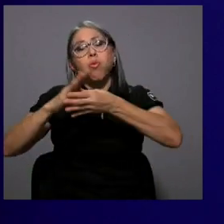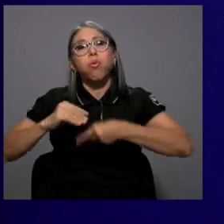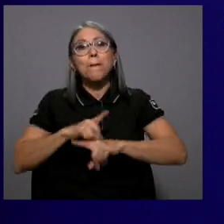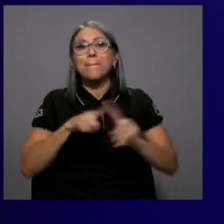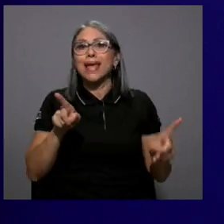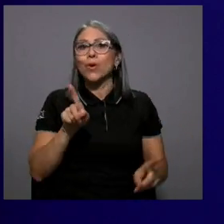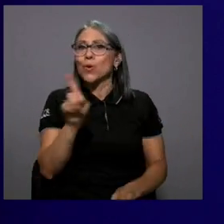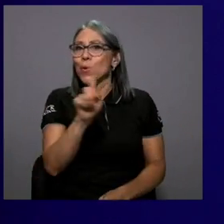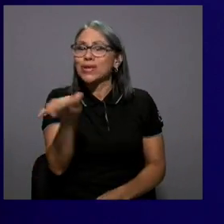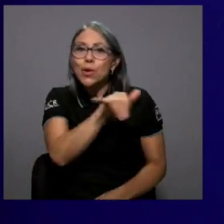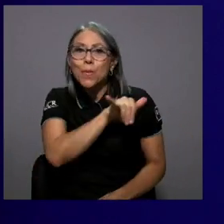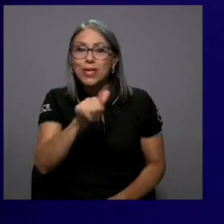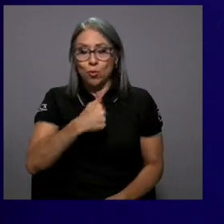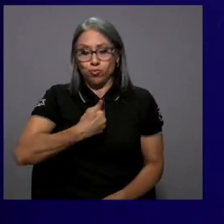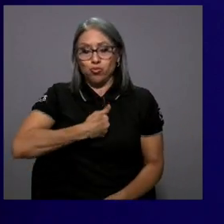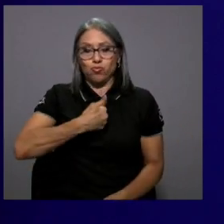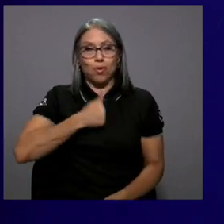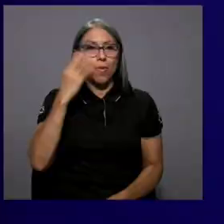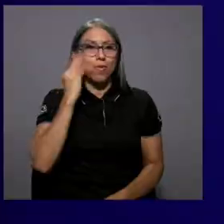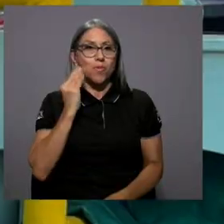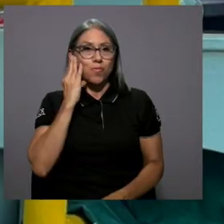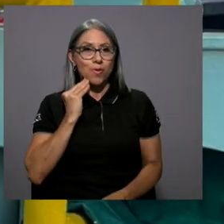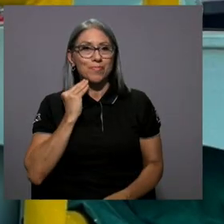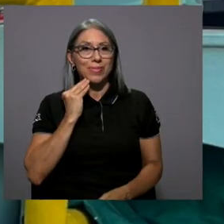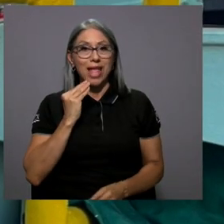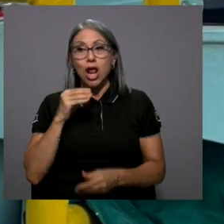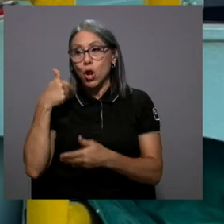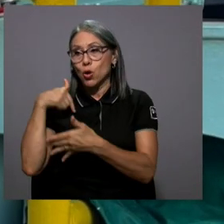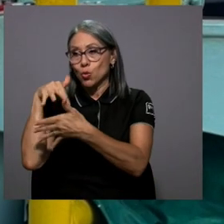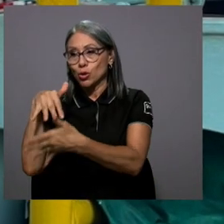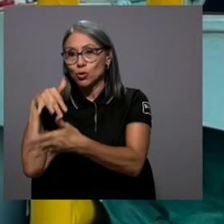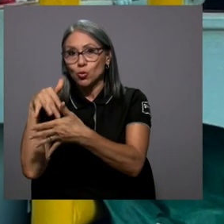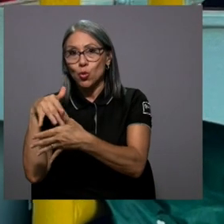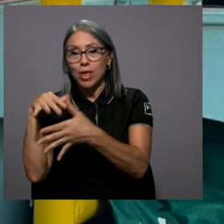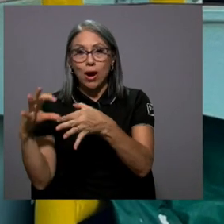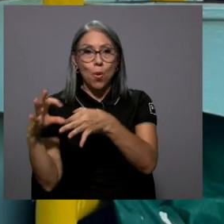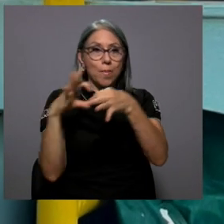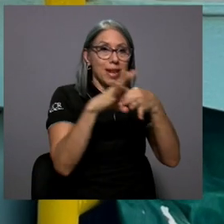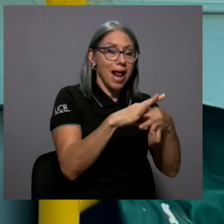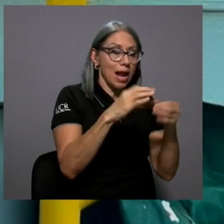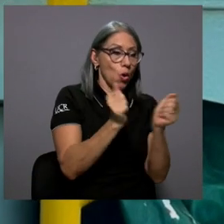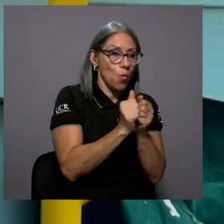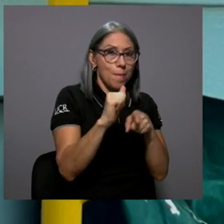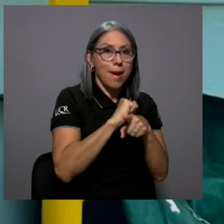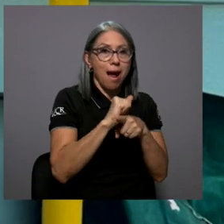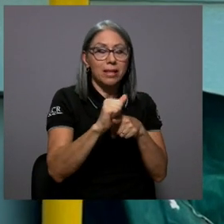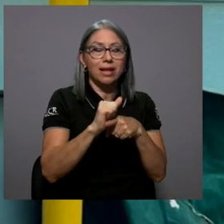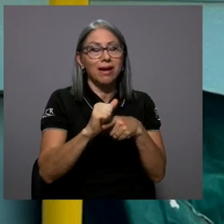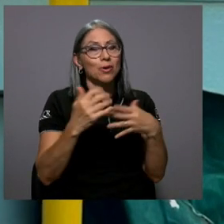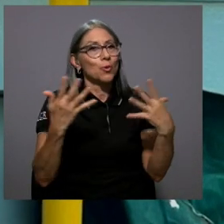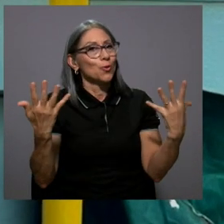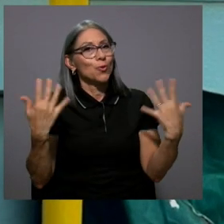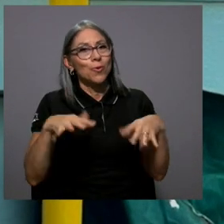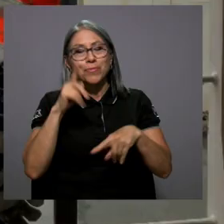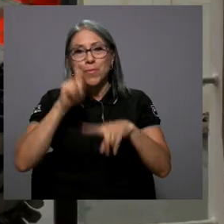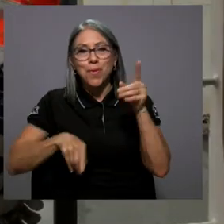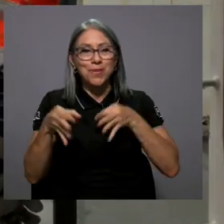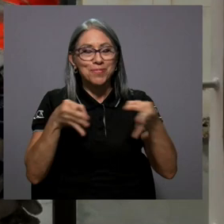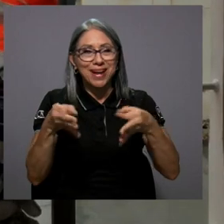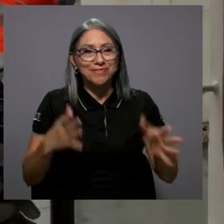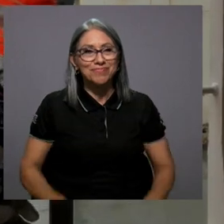todo, pero no es lo mismo a vivirlo. Combinar la teoría con la aplicación realmente es algo